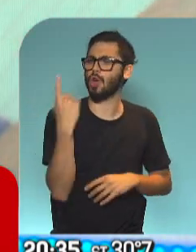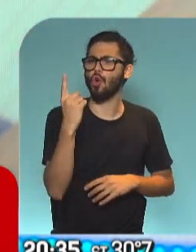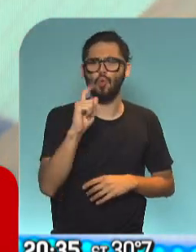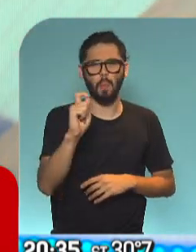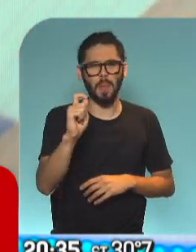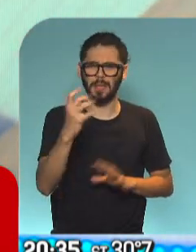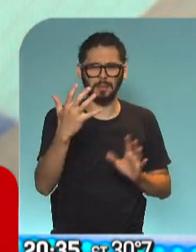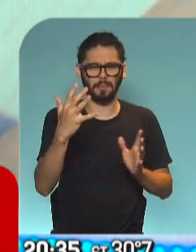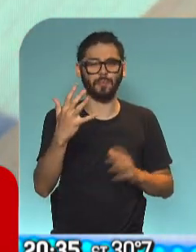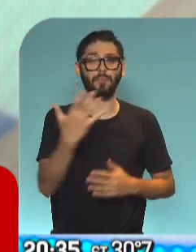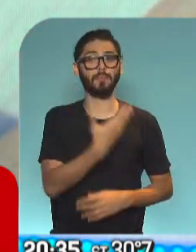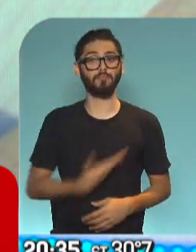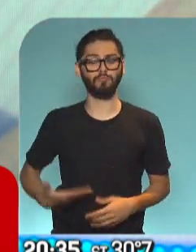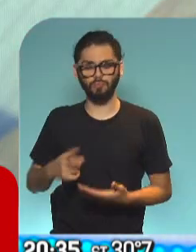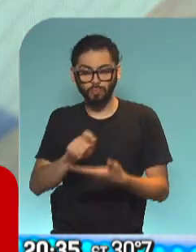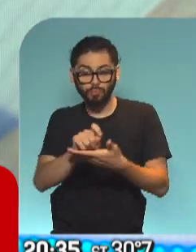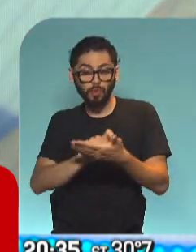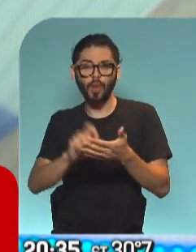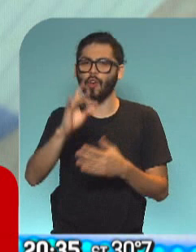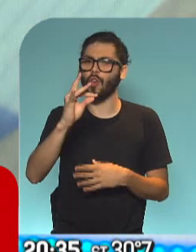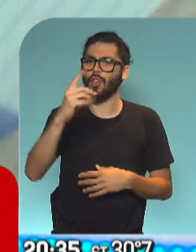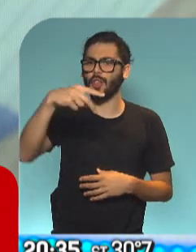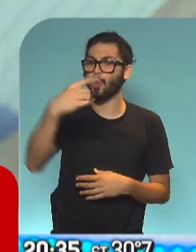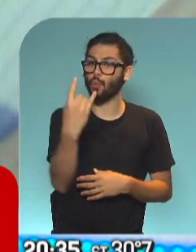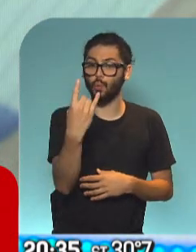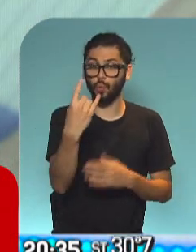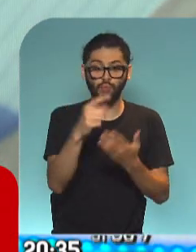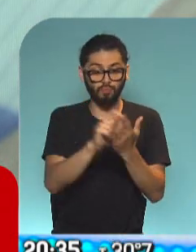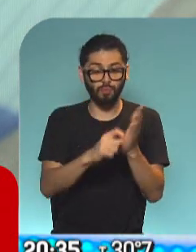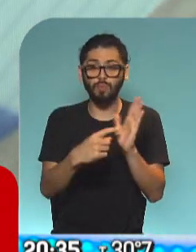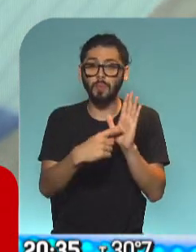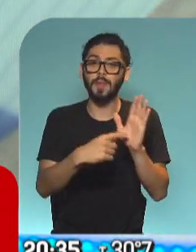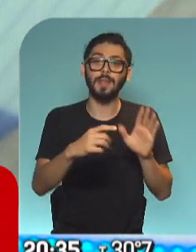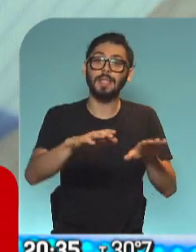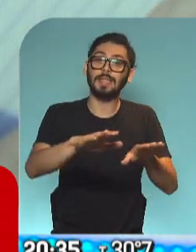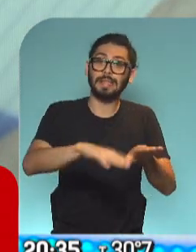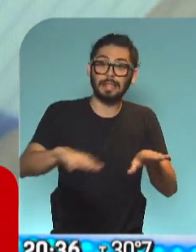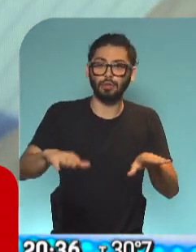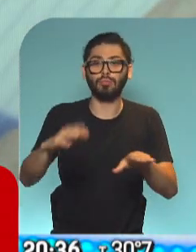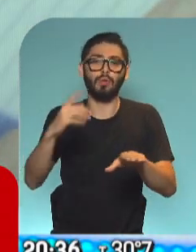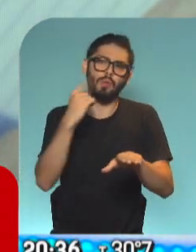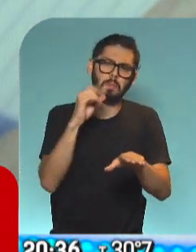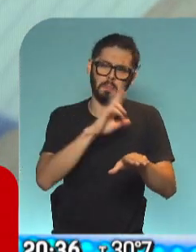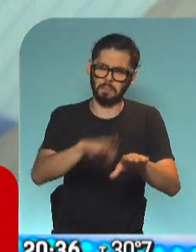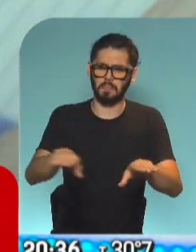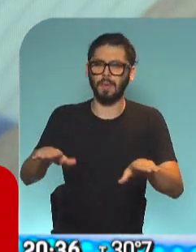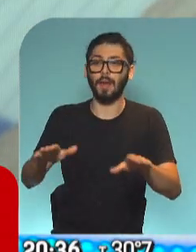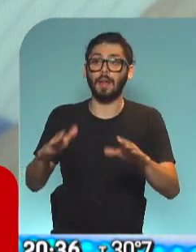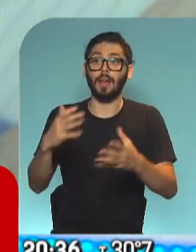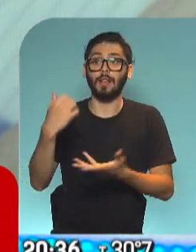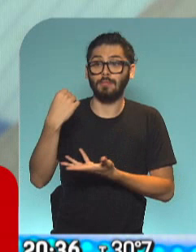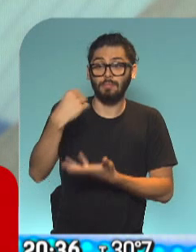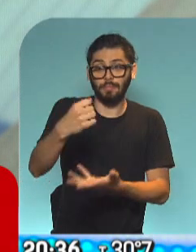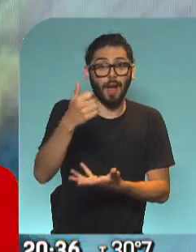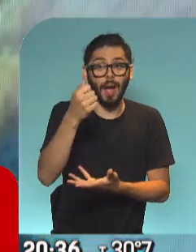la Nación firmó un decreto de necesidad y urgencia para ampliar la cobertura de chicos y chicas que tenían que tener la asignación universal y que no la